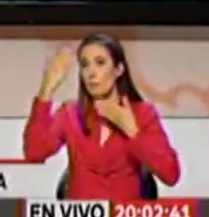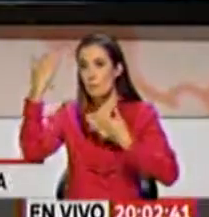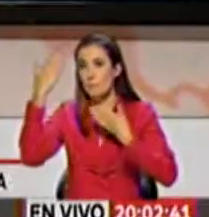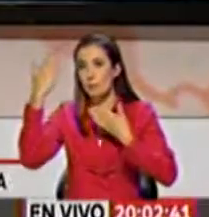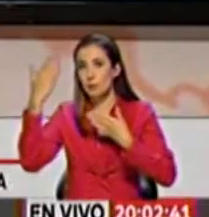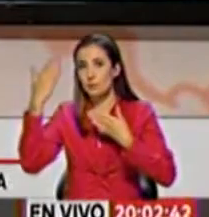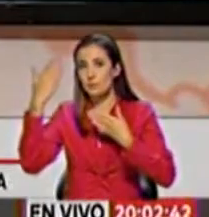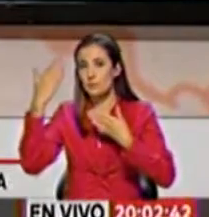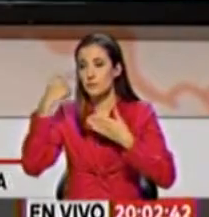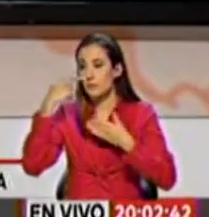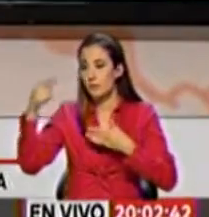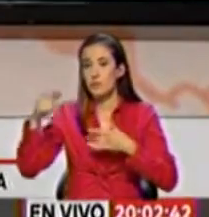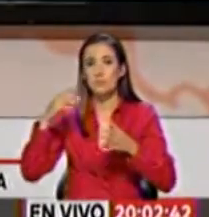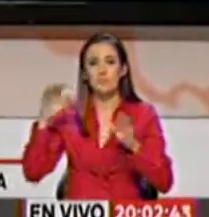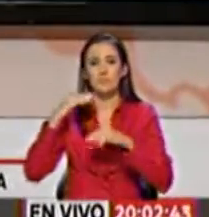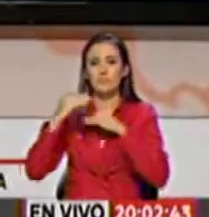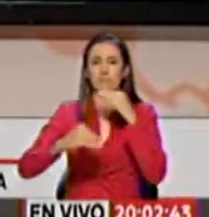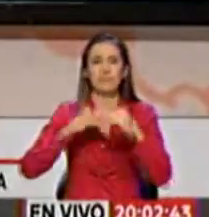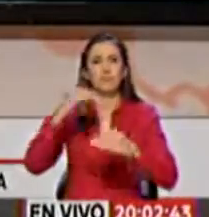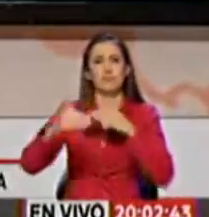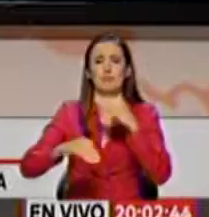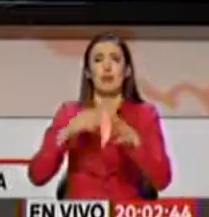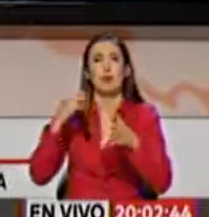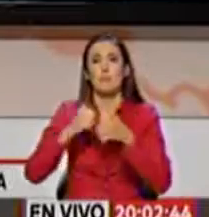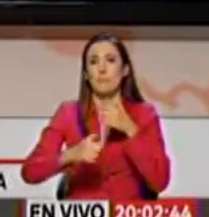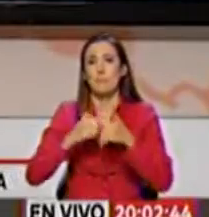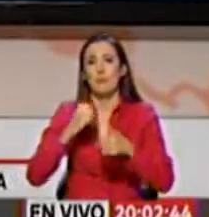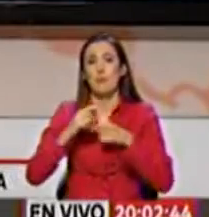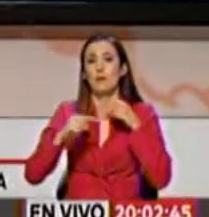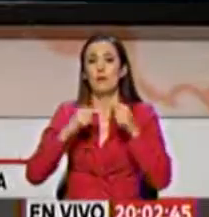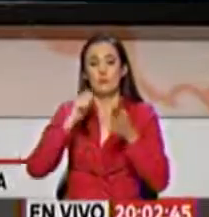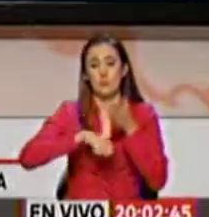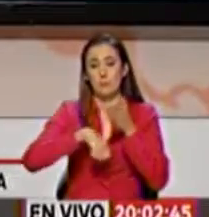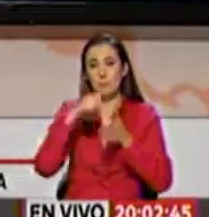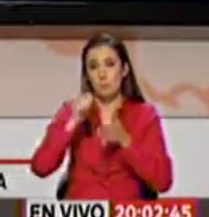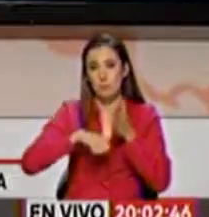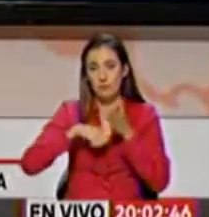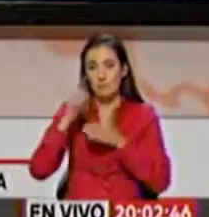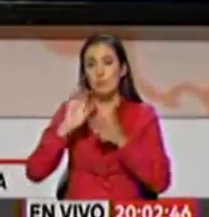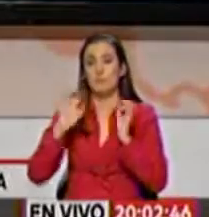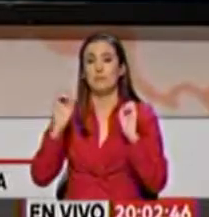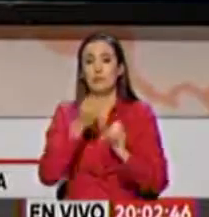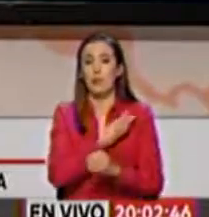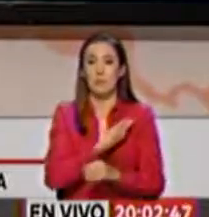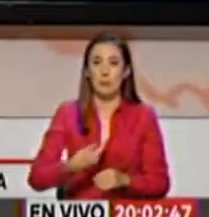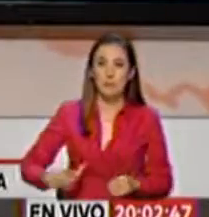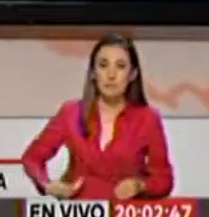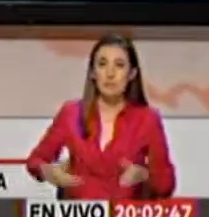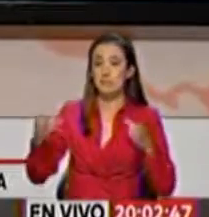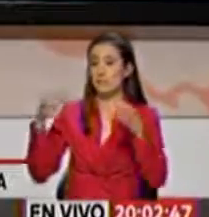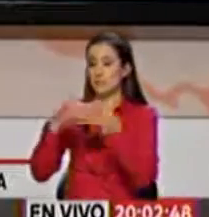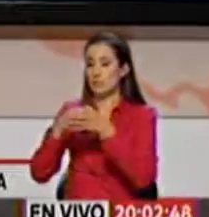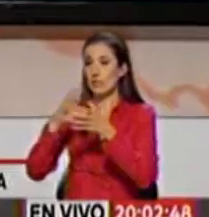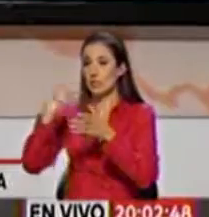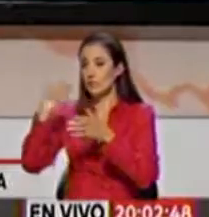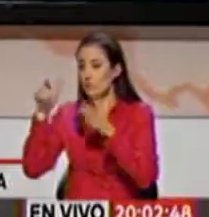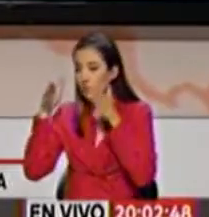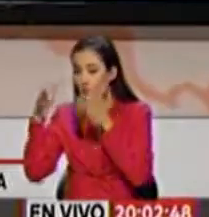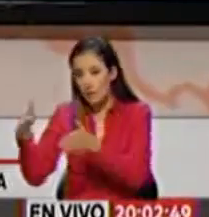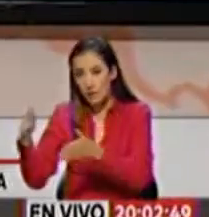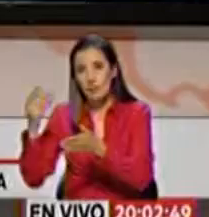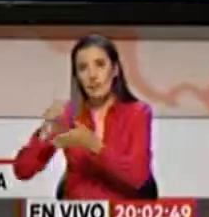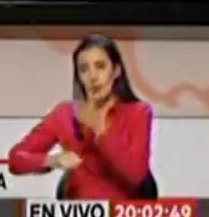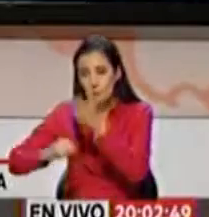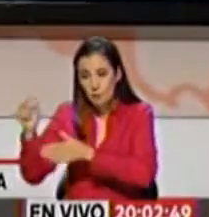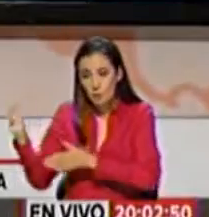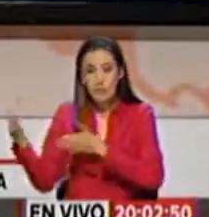largo trajín que tendrán que presentar, recoger las firmas, ir a la presidencia, al CAL, el CAL a admitir si está correcto o